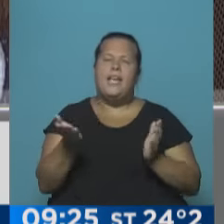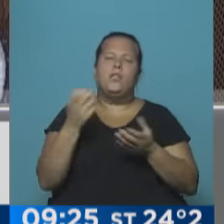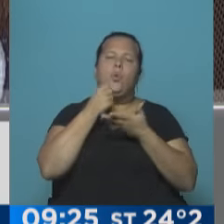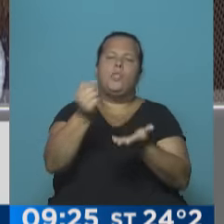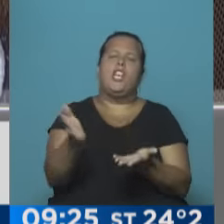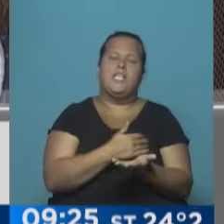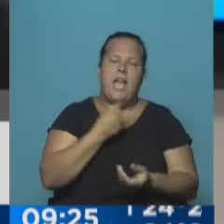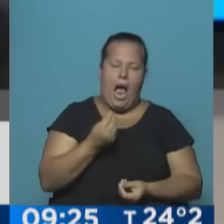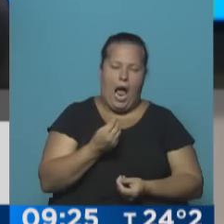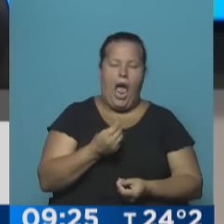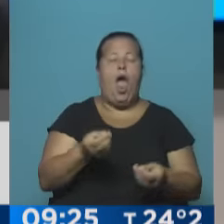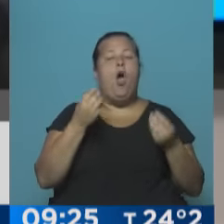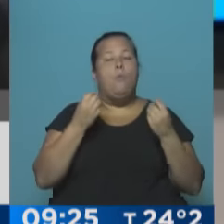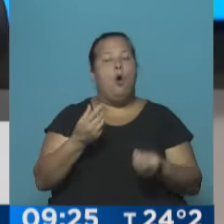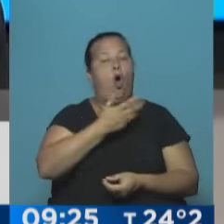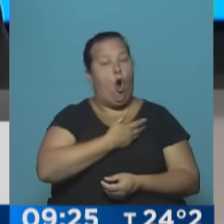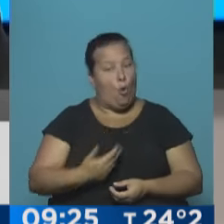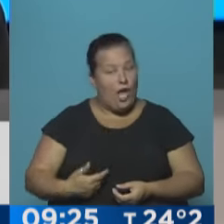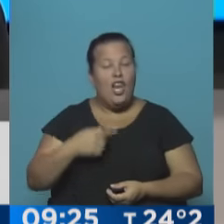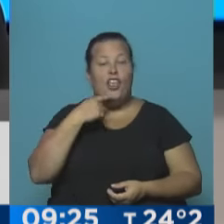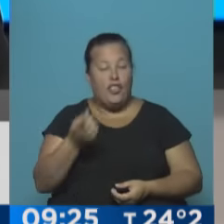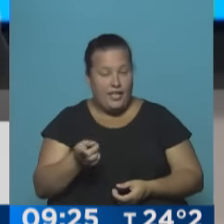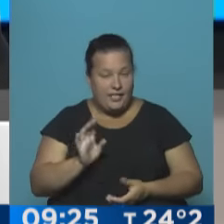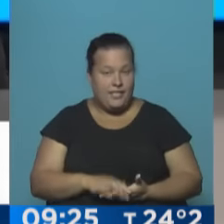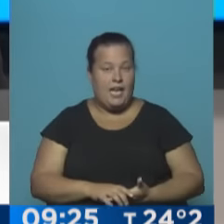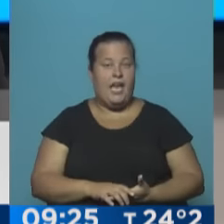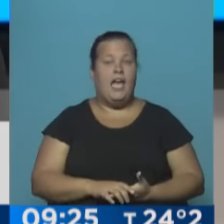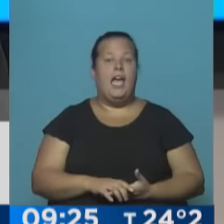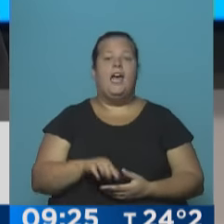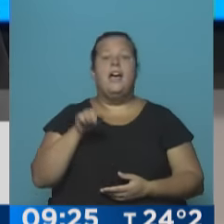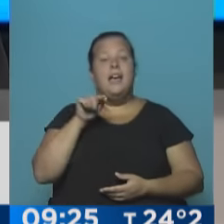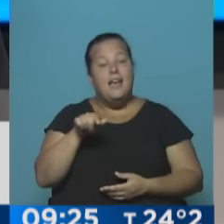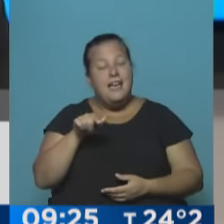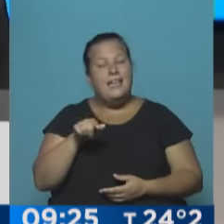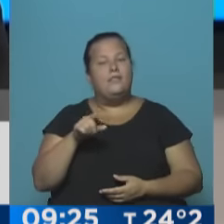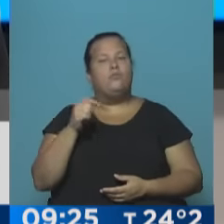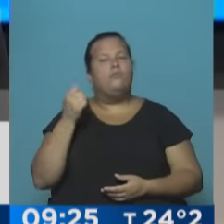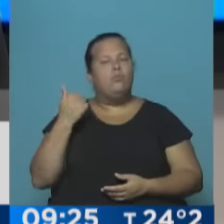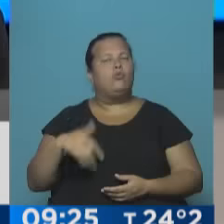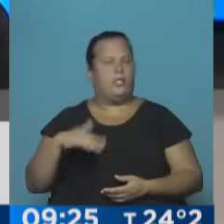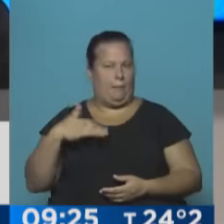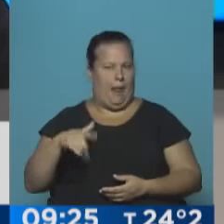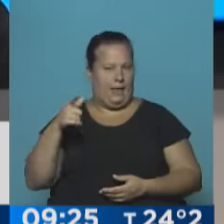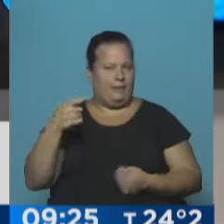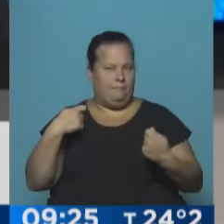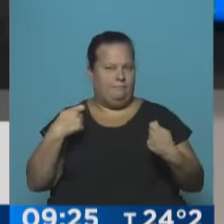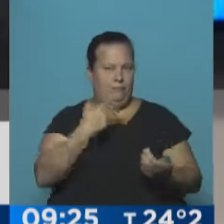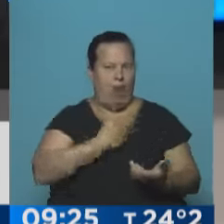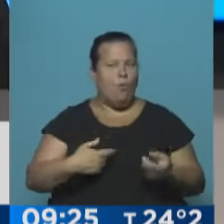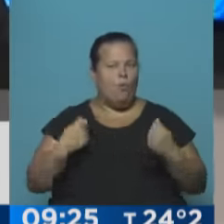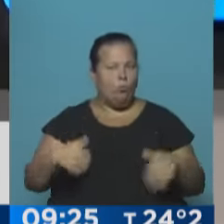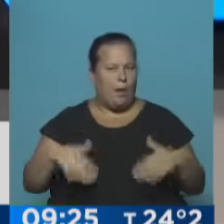subsidio porque el gobierno está considerando que es una es altamente costoso para para el